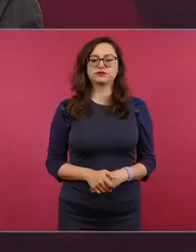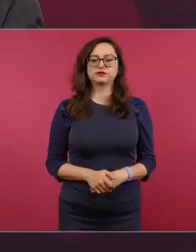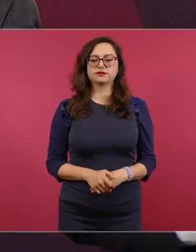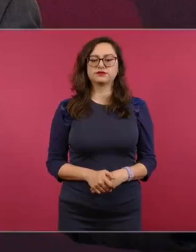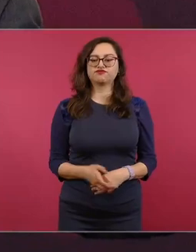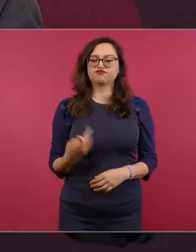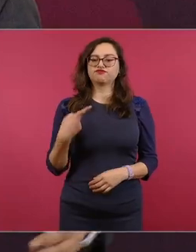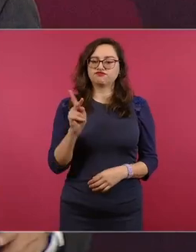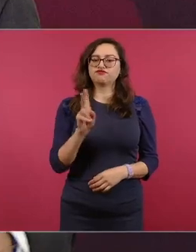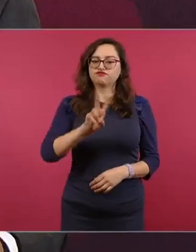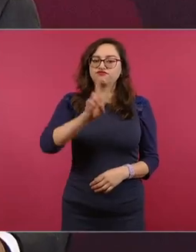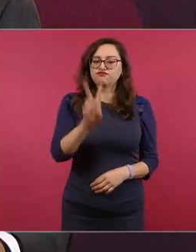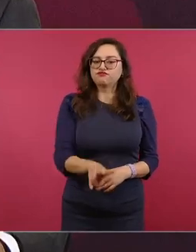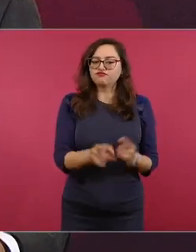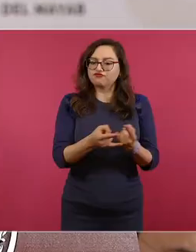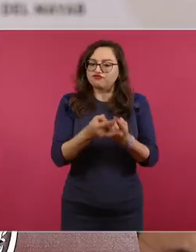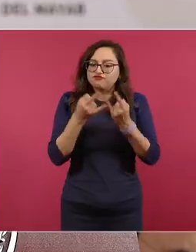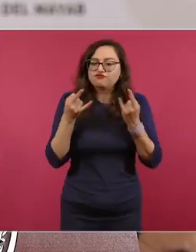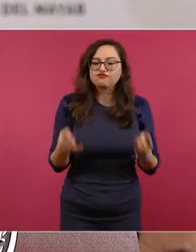que da pena,